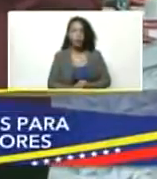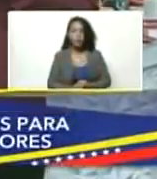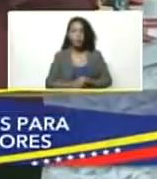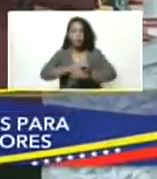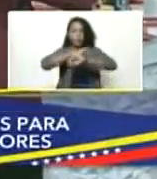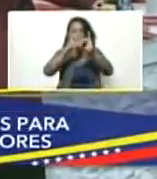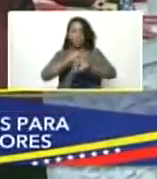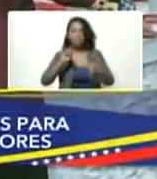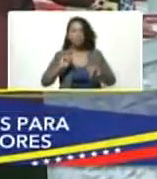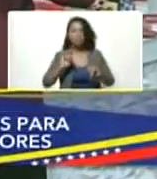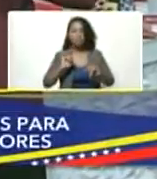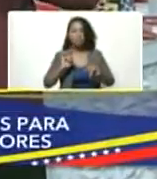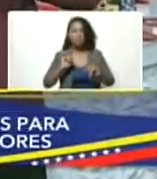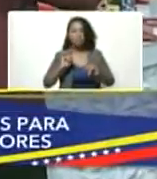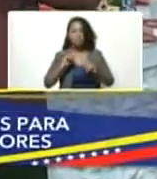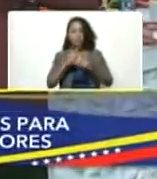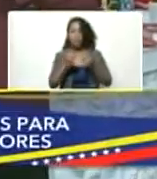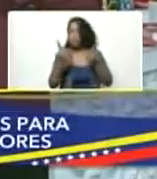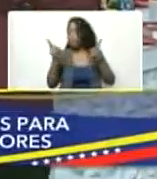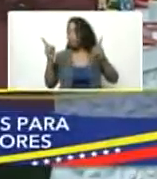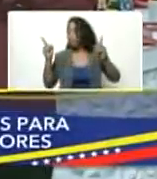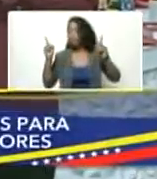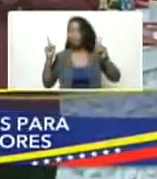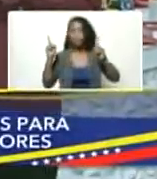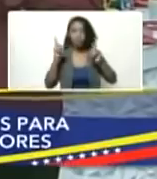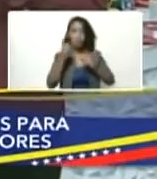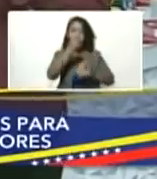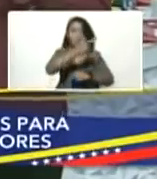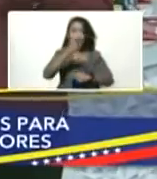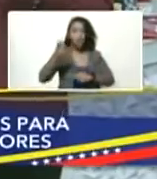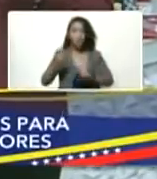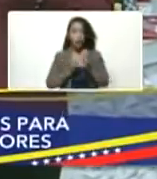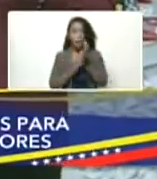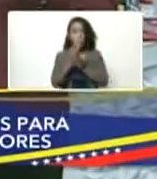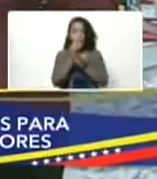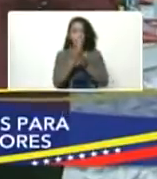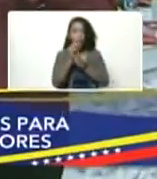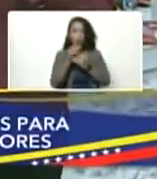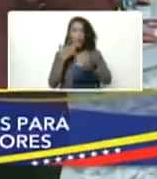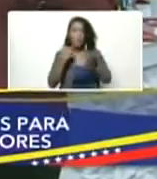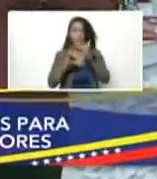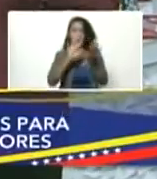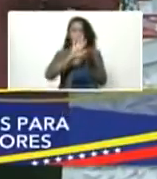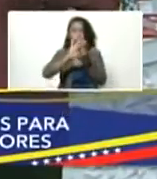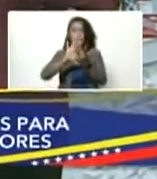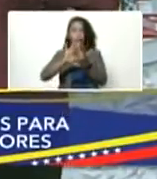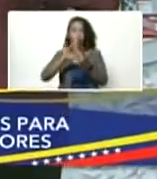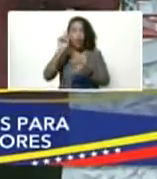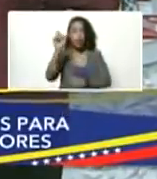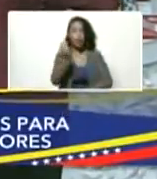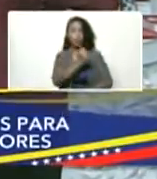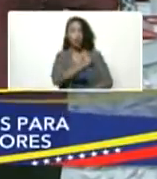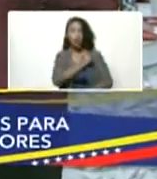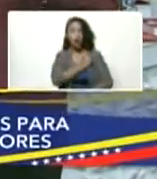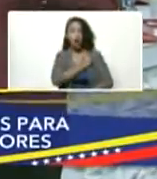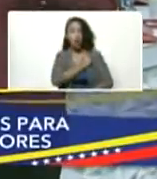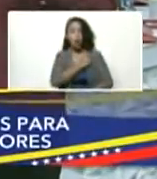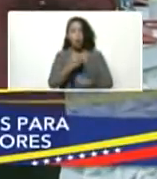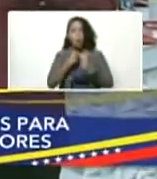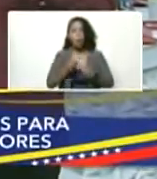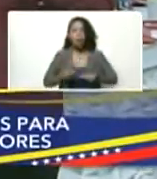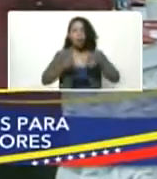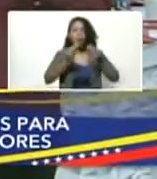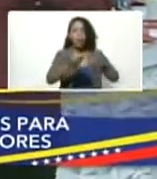Feliz por estar rodeado de emprendedores y emprendedoras. Vámonos a un pase en Chacao para entrega